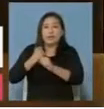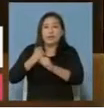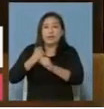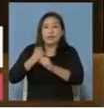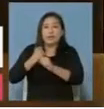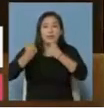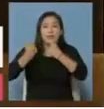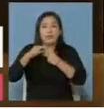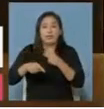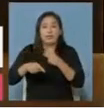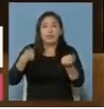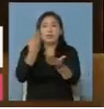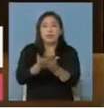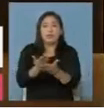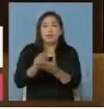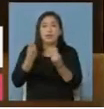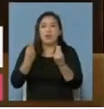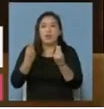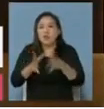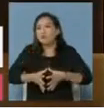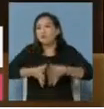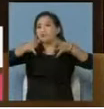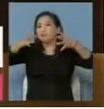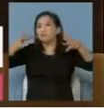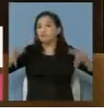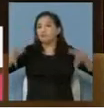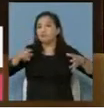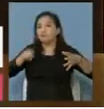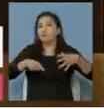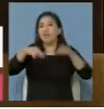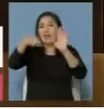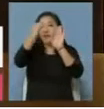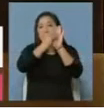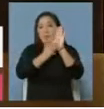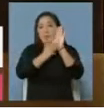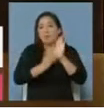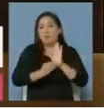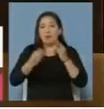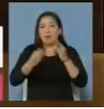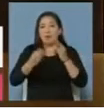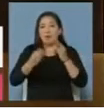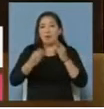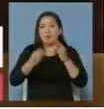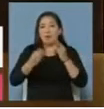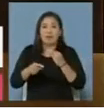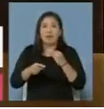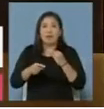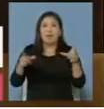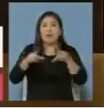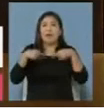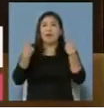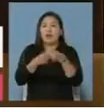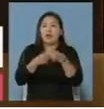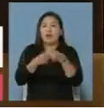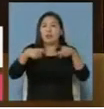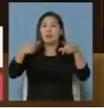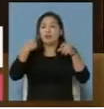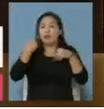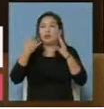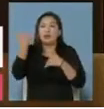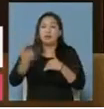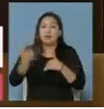fuerte y hemos presentado la ampliación de lo que hace al protocolo porque para para recambiar del tabaco para que podamos